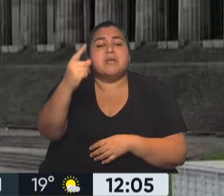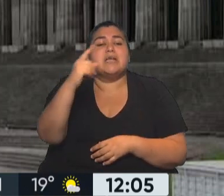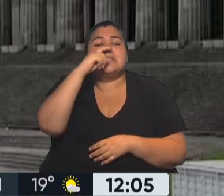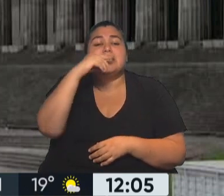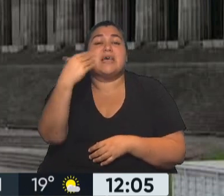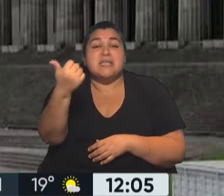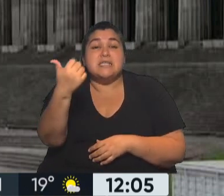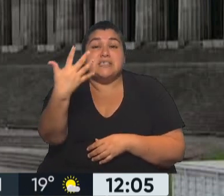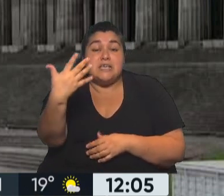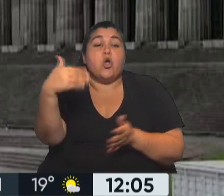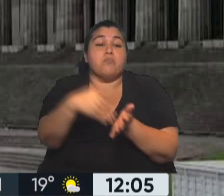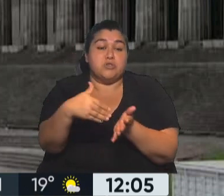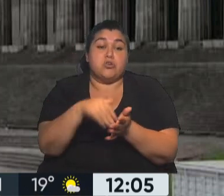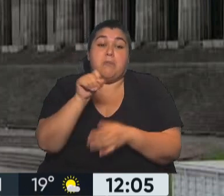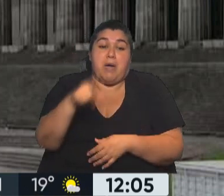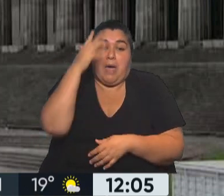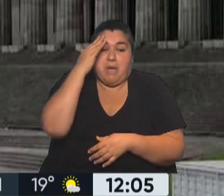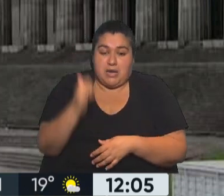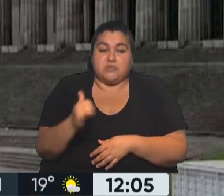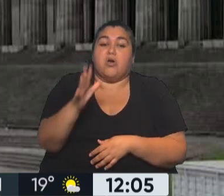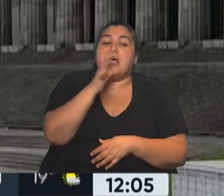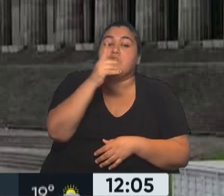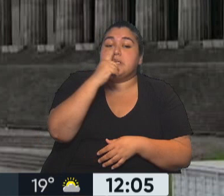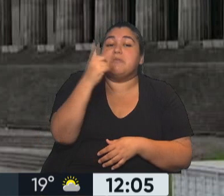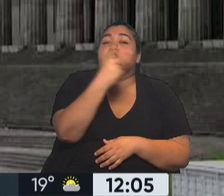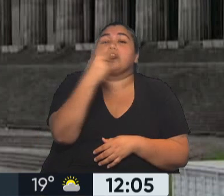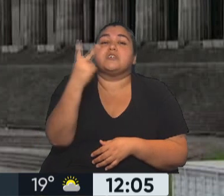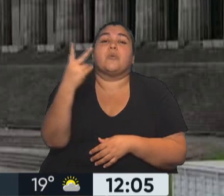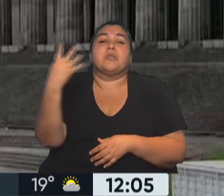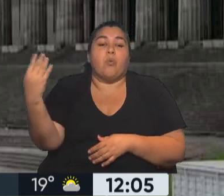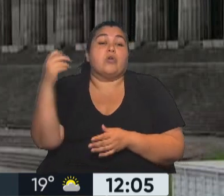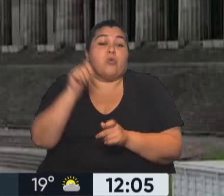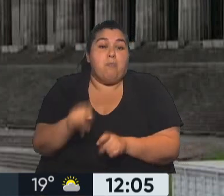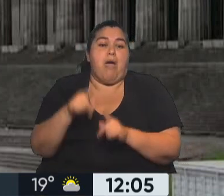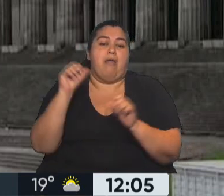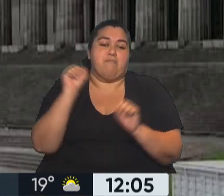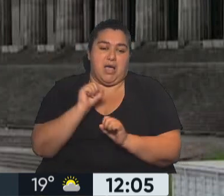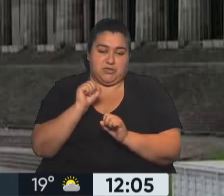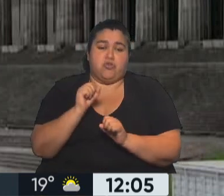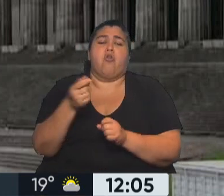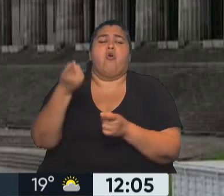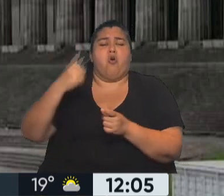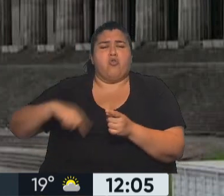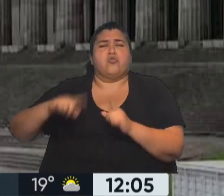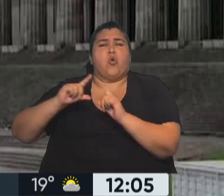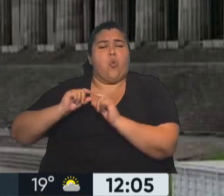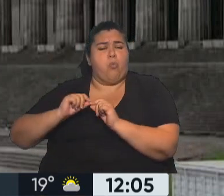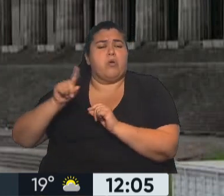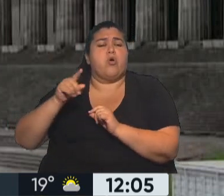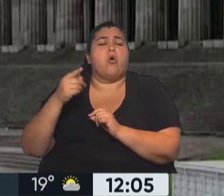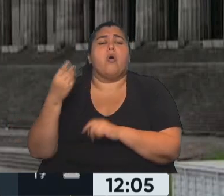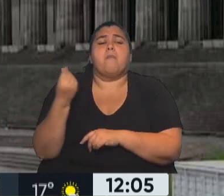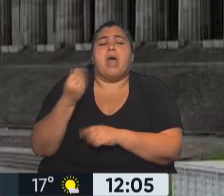10.075 millones de pesos para marzo, 14.224 millones para mayo, y aparece otro monto relacionado con una partida extraordinaria